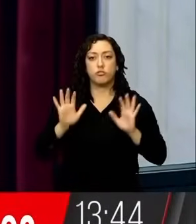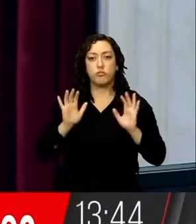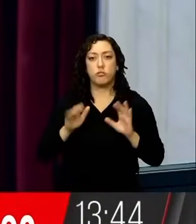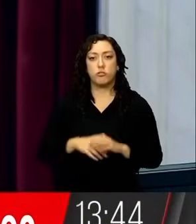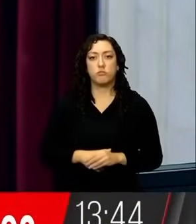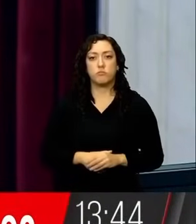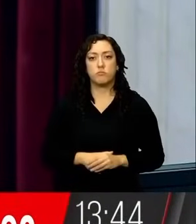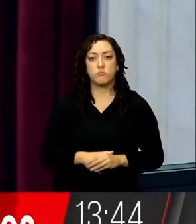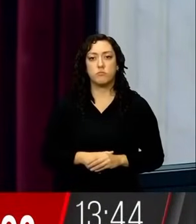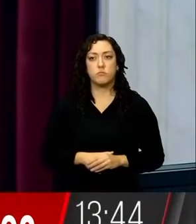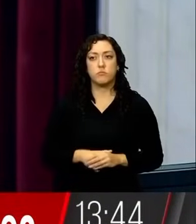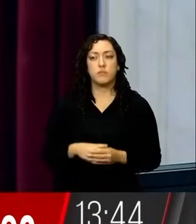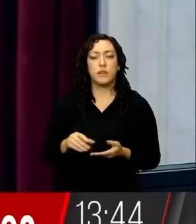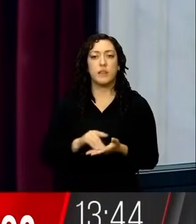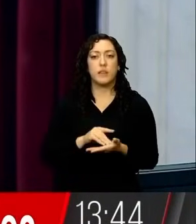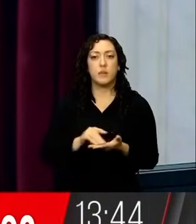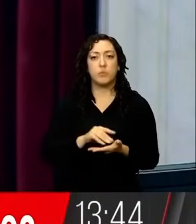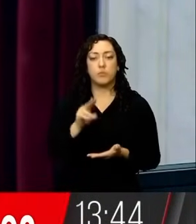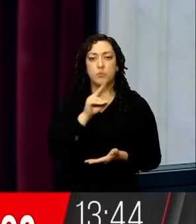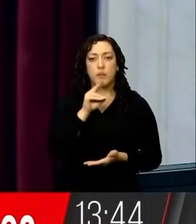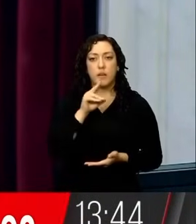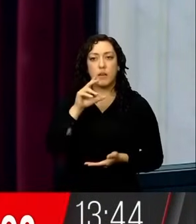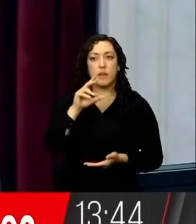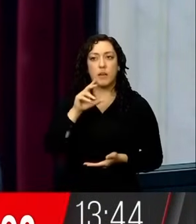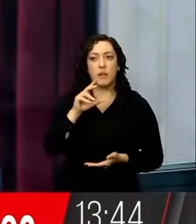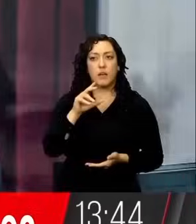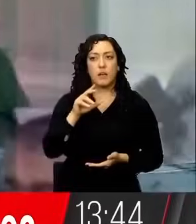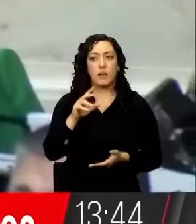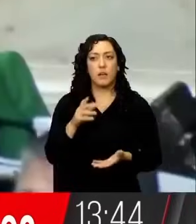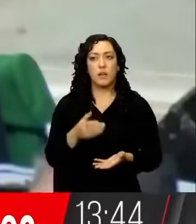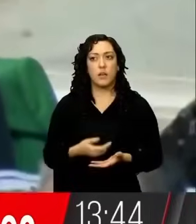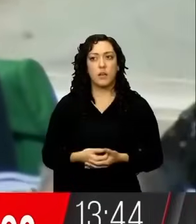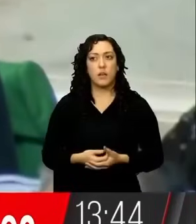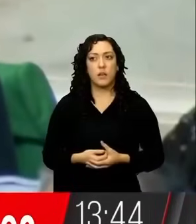Abstención. Diputada Celia Campite.